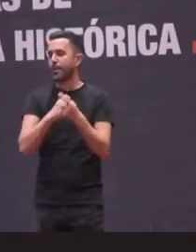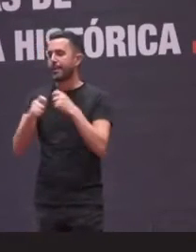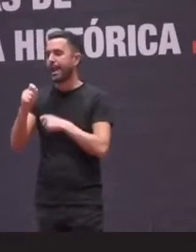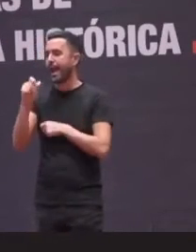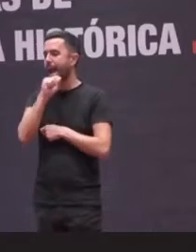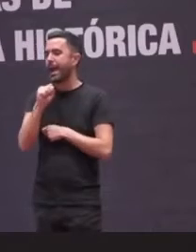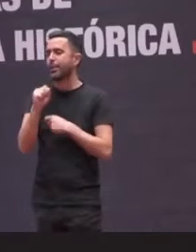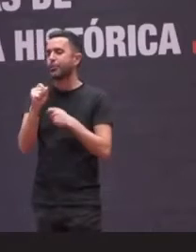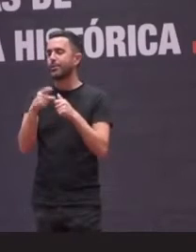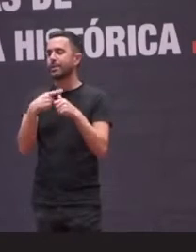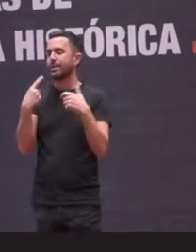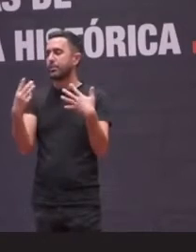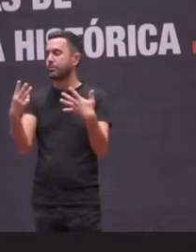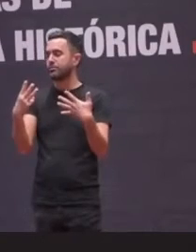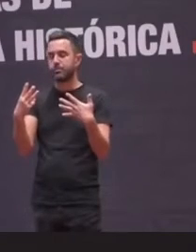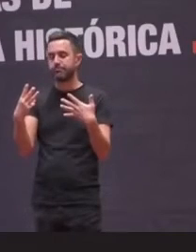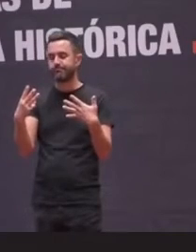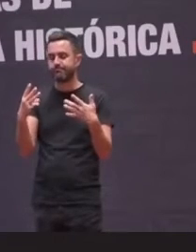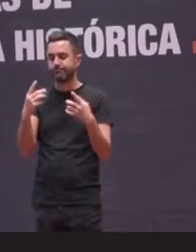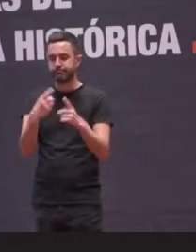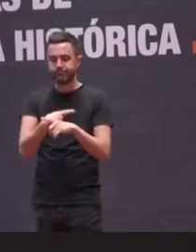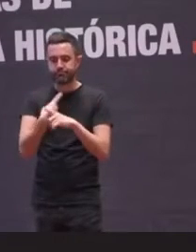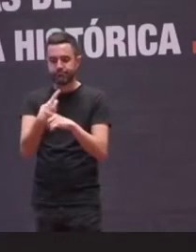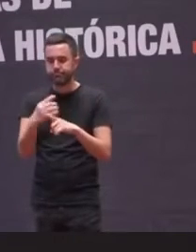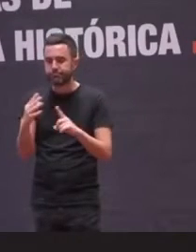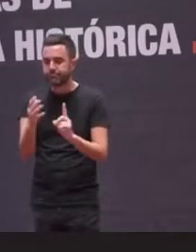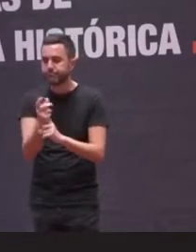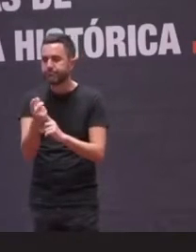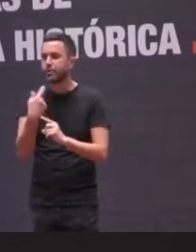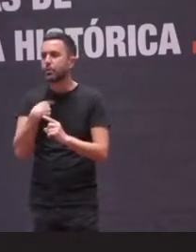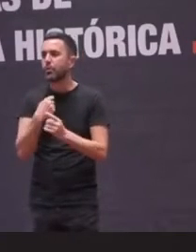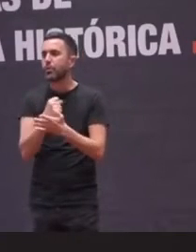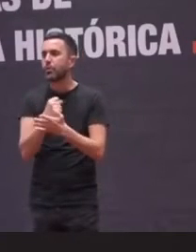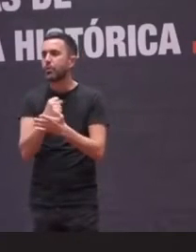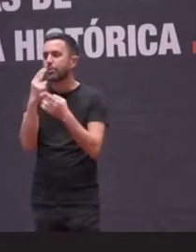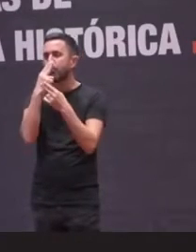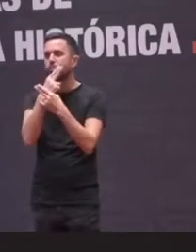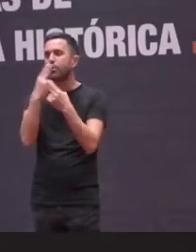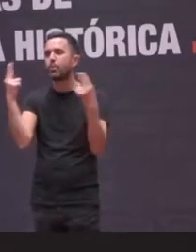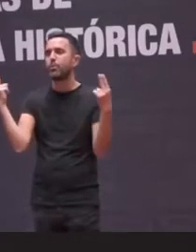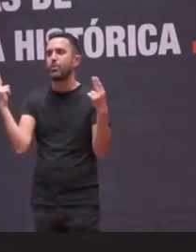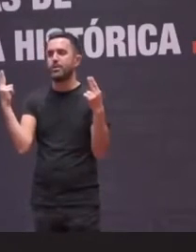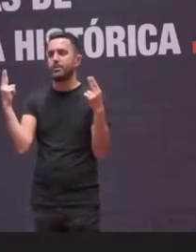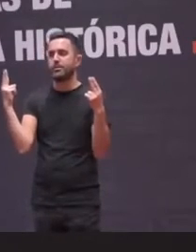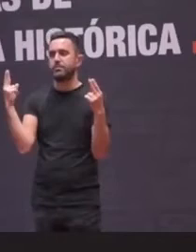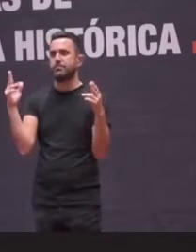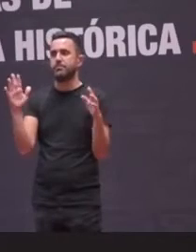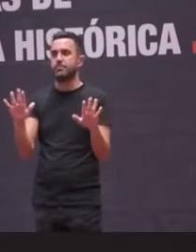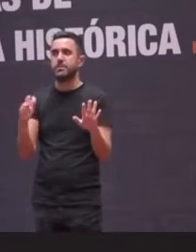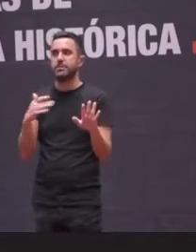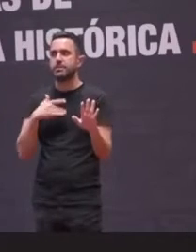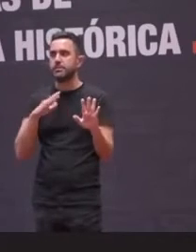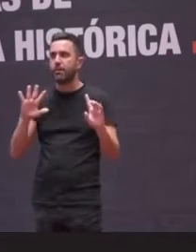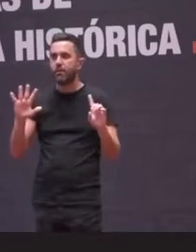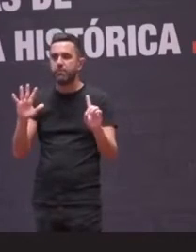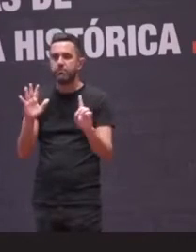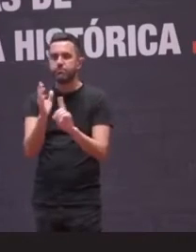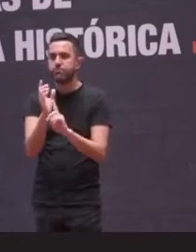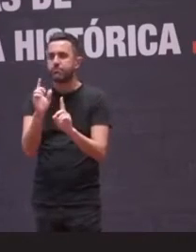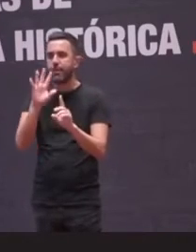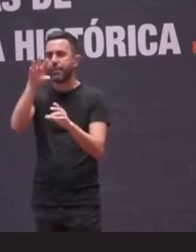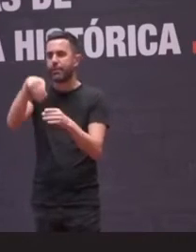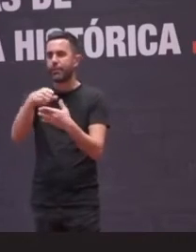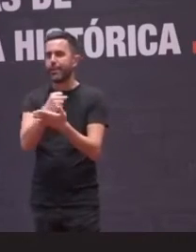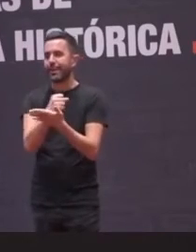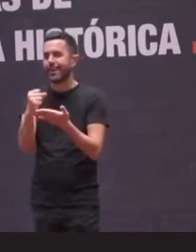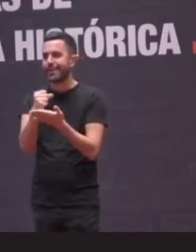pero non aparecía. E o peor é que estaba documentado que fora un documento público, co cual, se non aparecía nos registros notariais, é